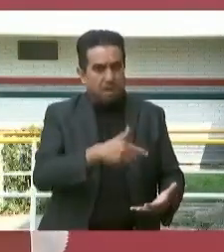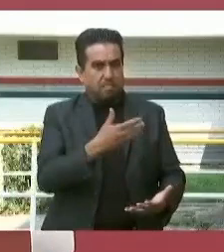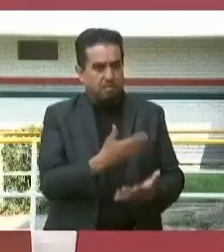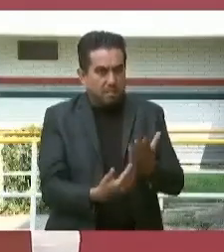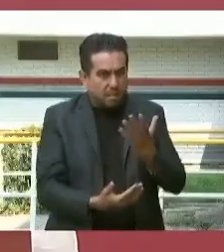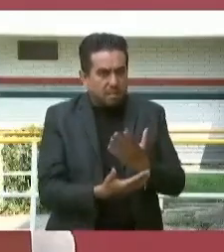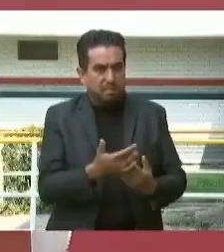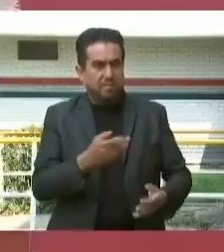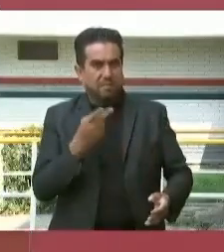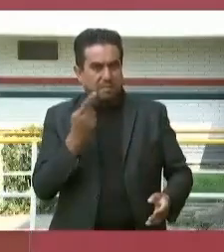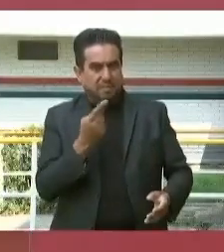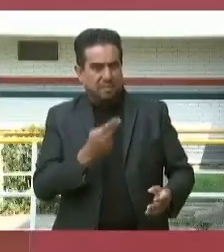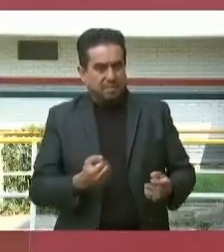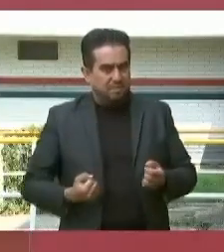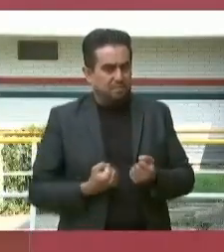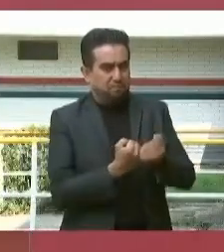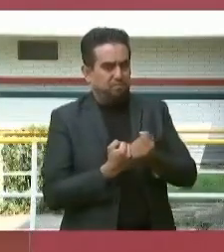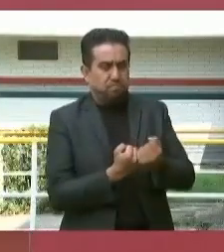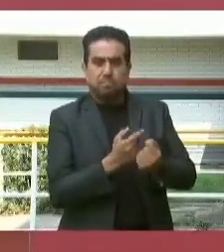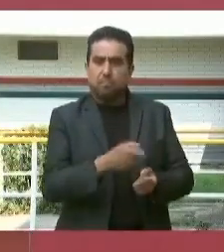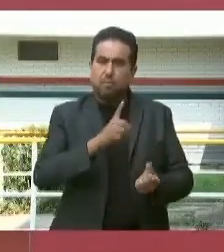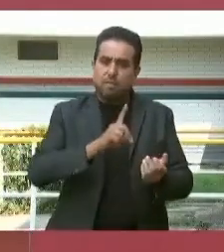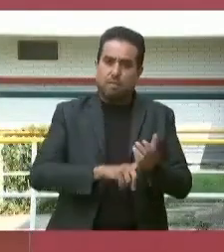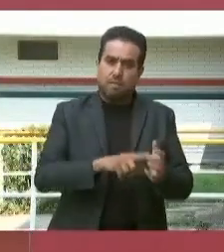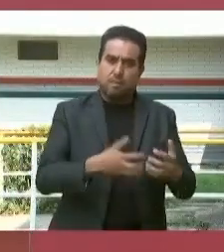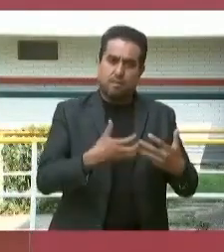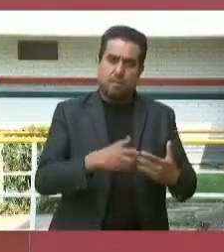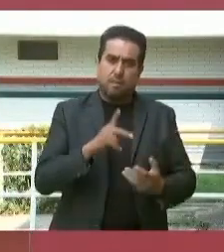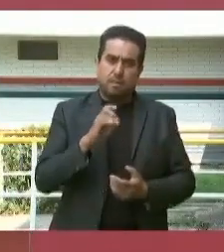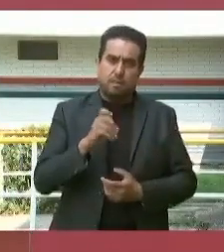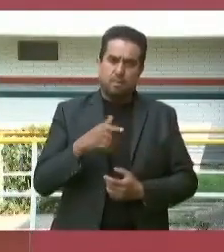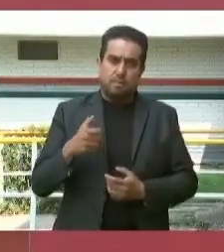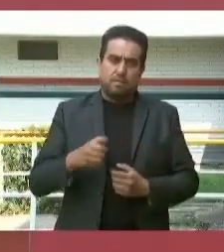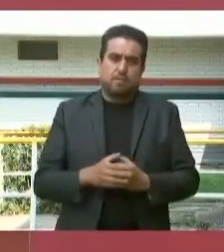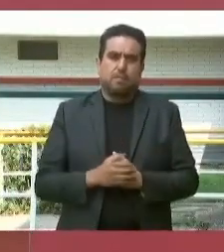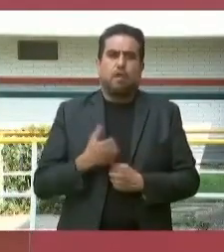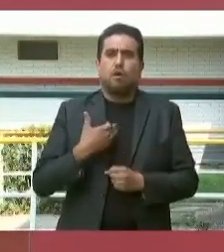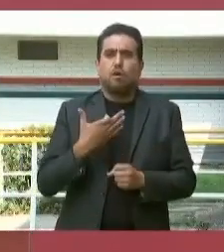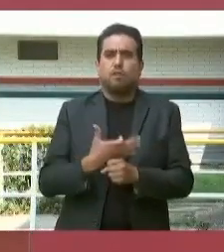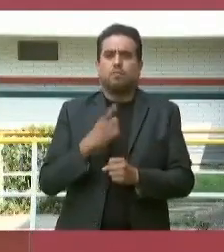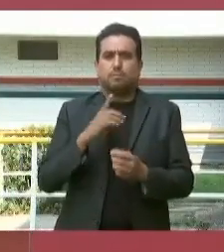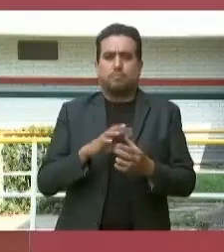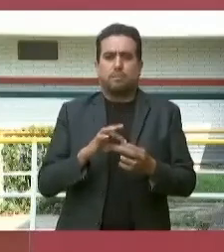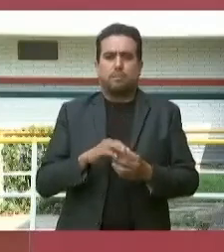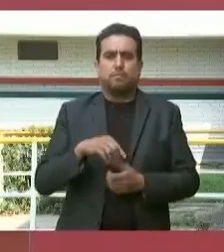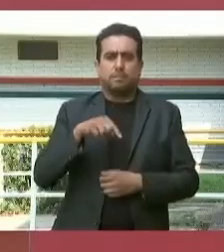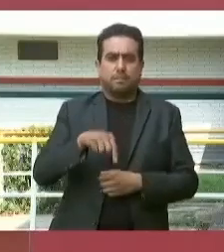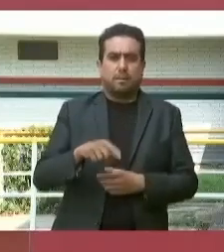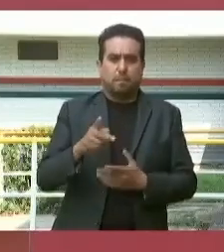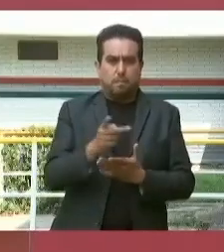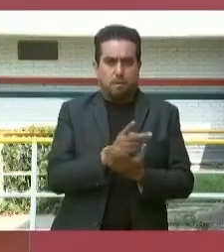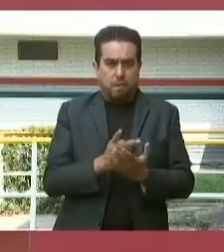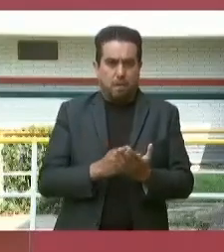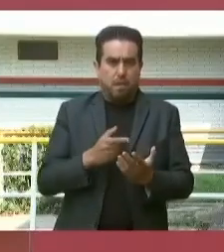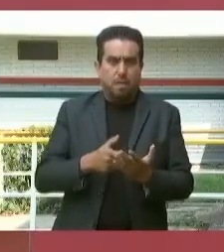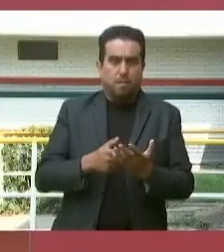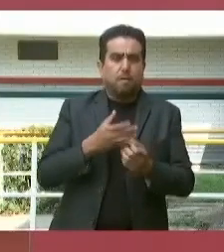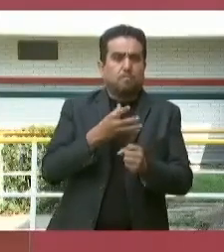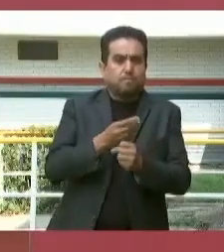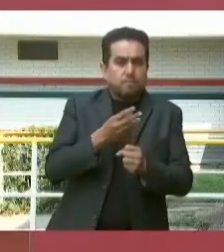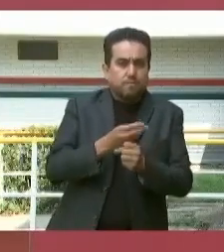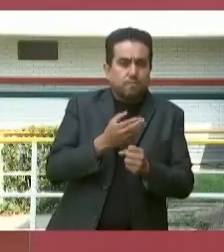y se ha empezado a trabajar les voy a dar el reporte el avance del programa de reparaciones